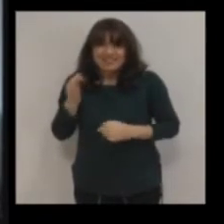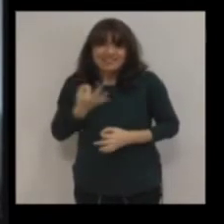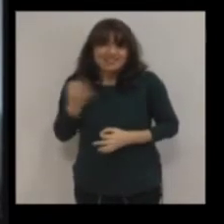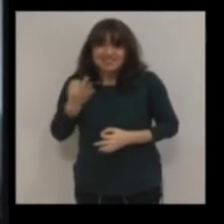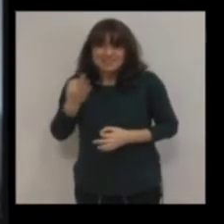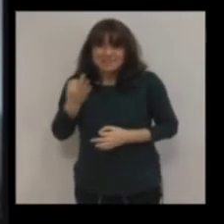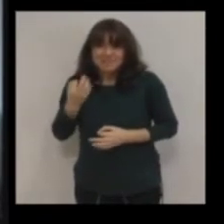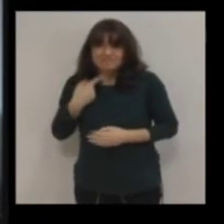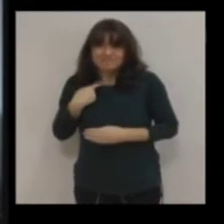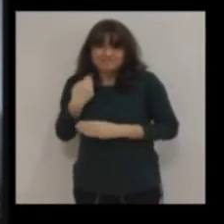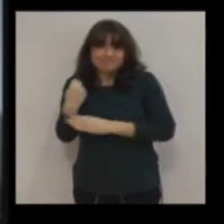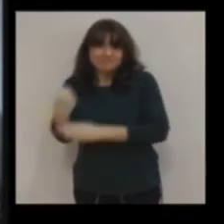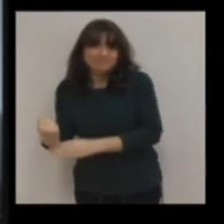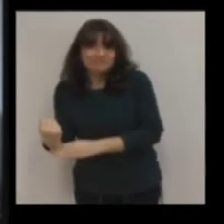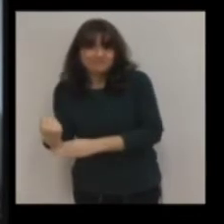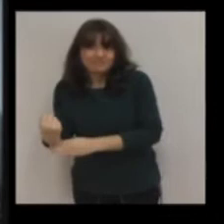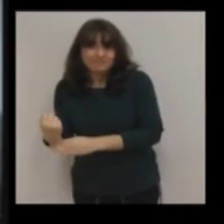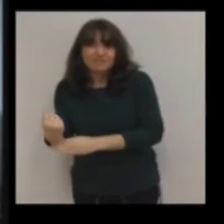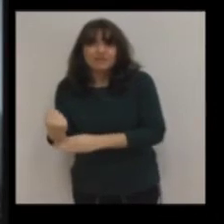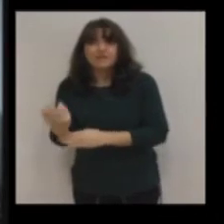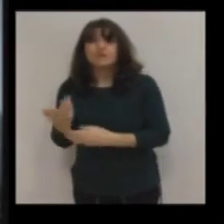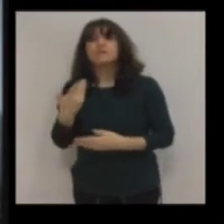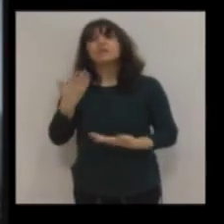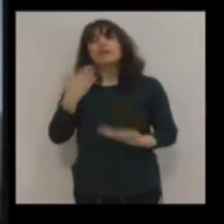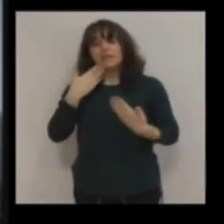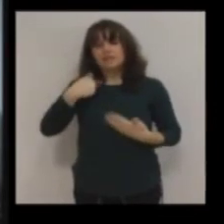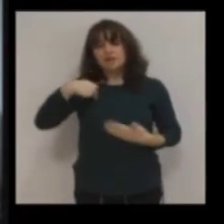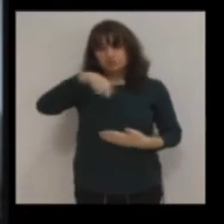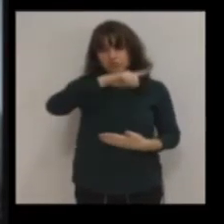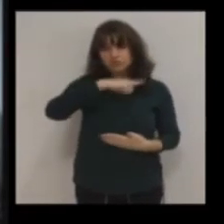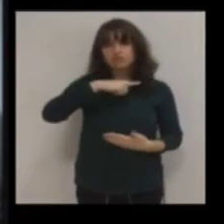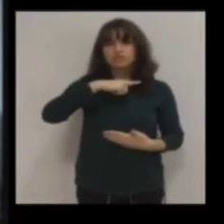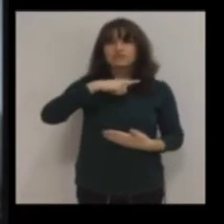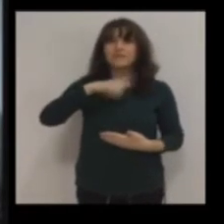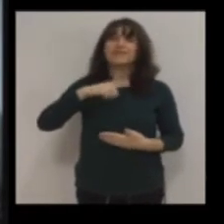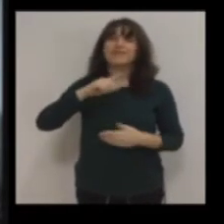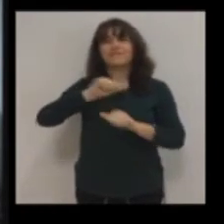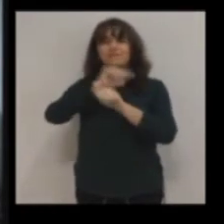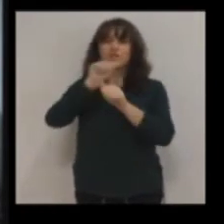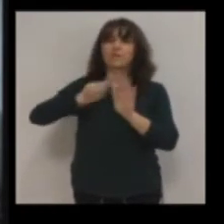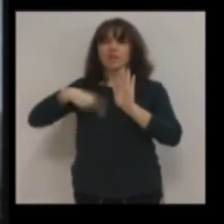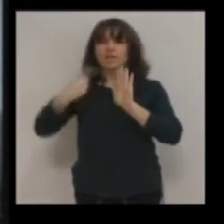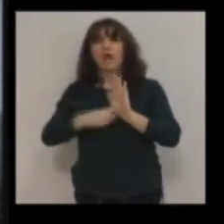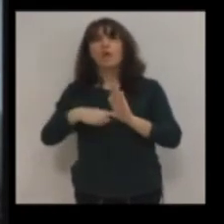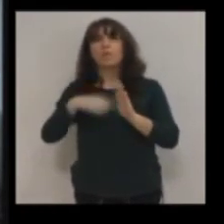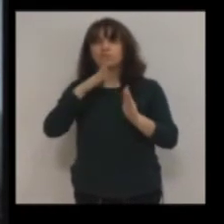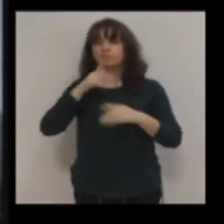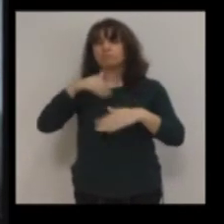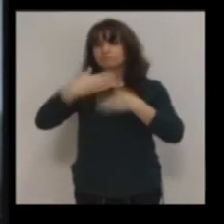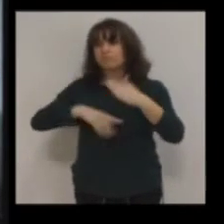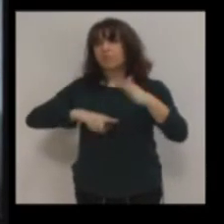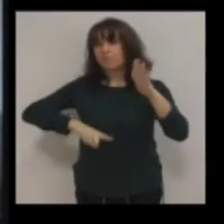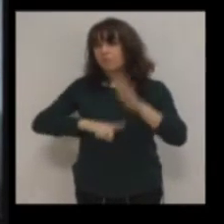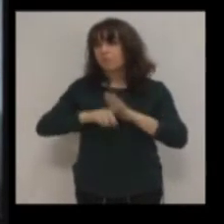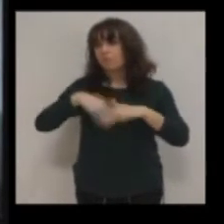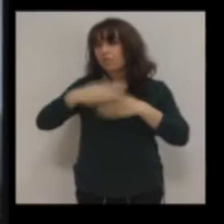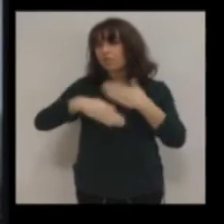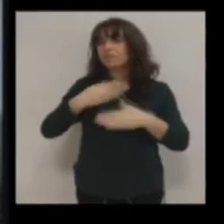apoyo, y ya a través nuestro, de forma legal, con los procedimientos relativos